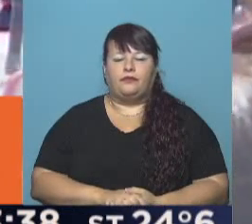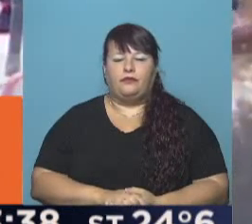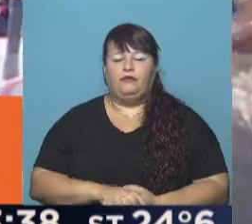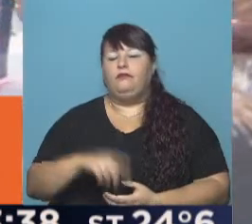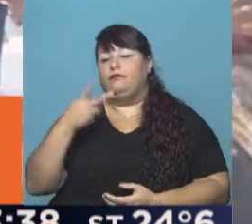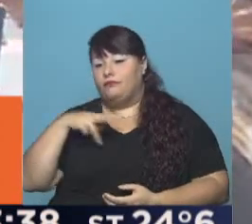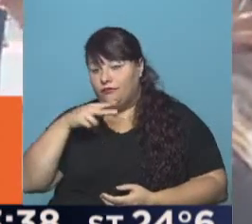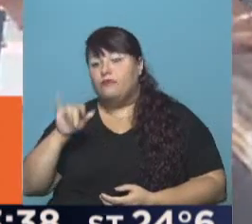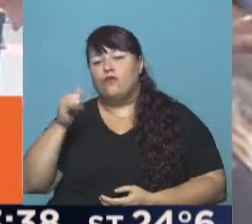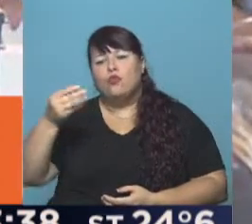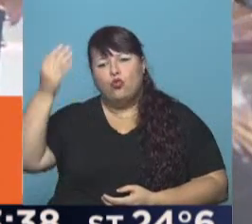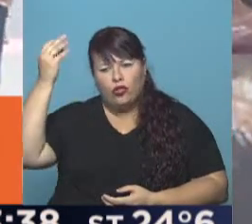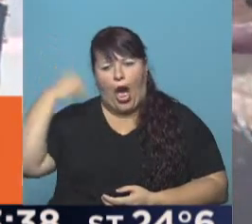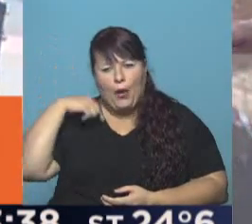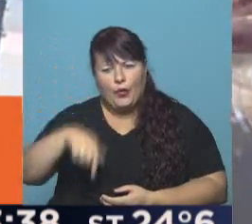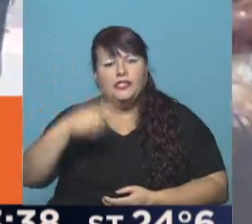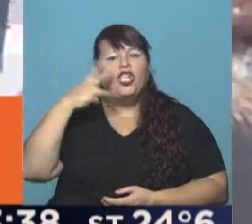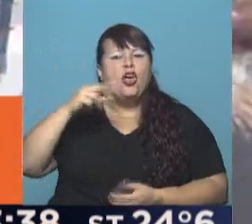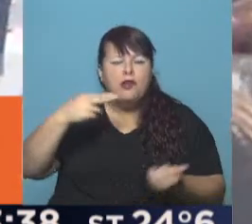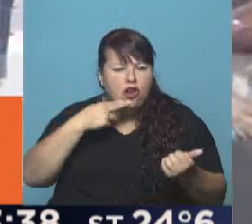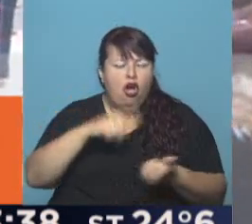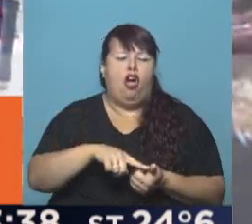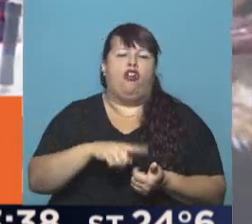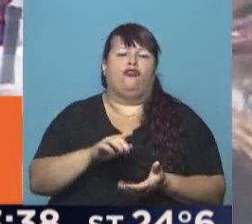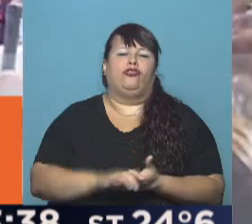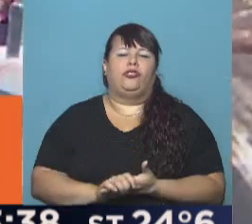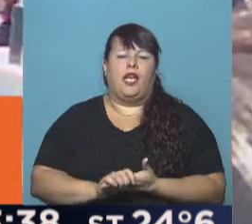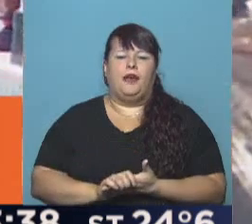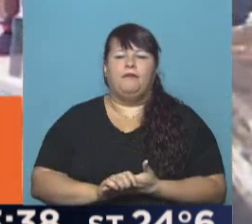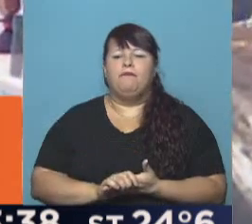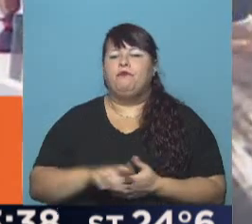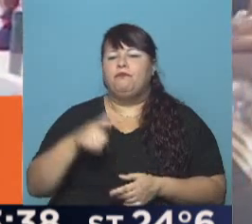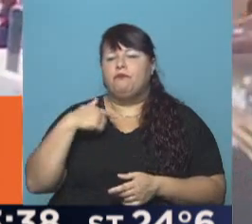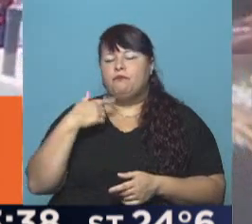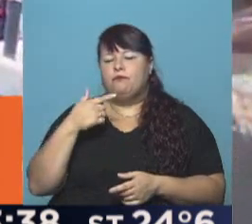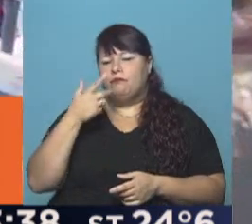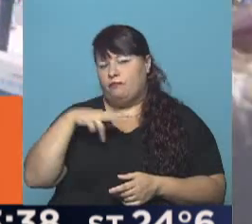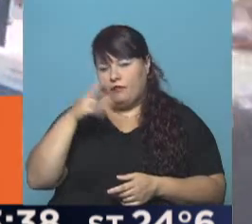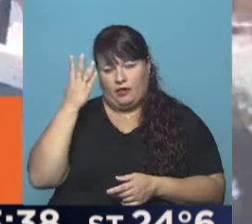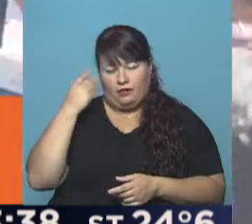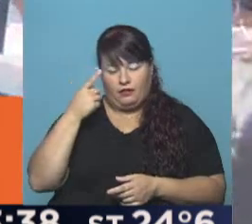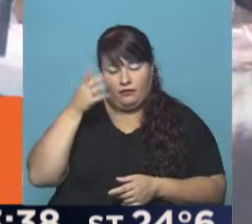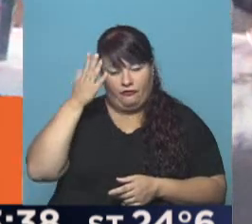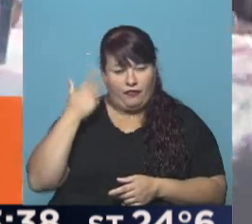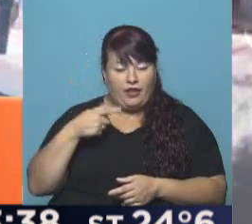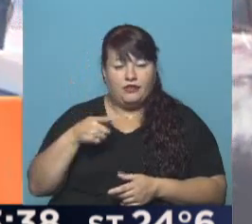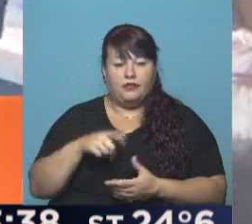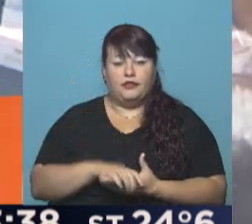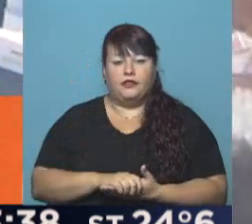varias veces estuve en esta situación en el 2011 bomba que das por dichos operativos